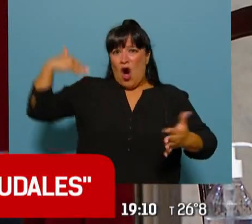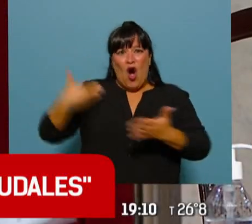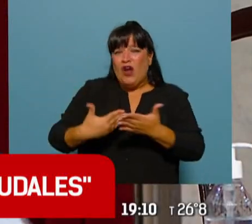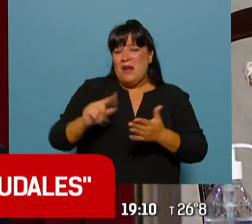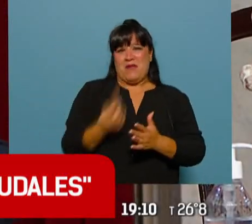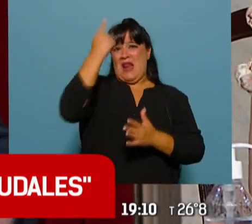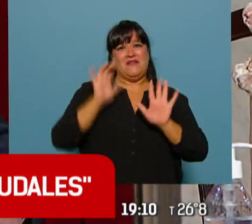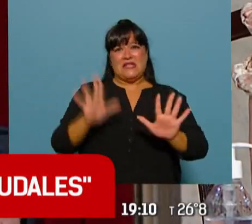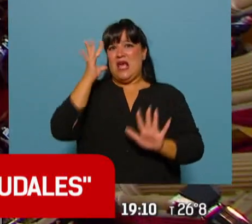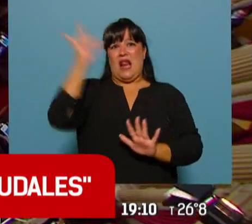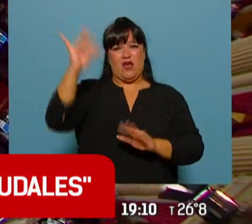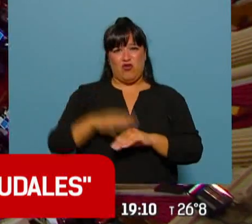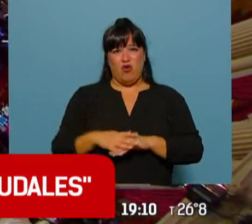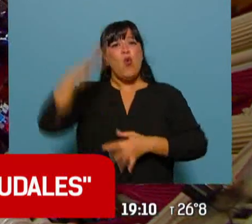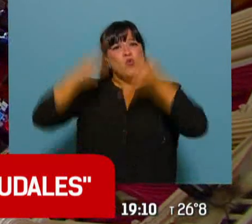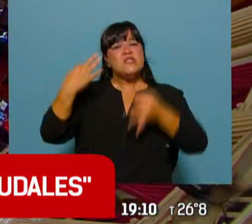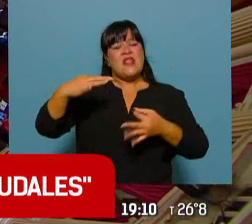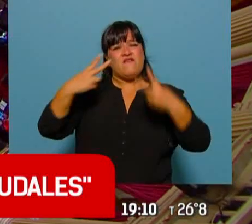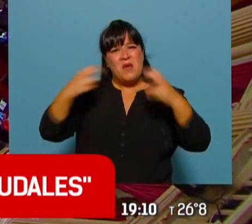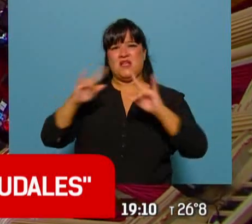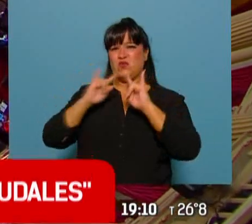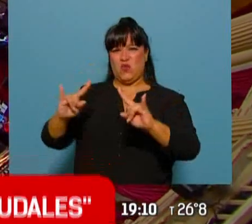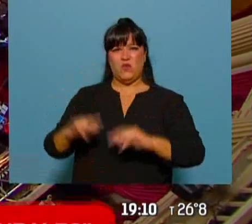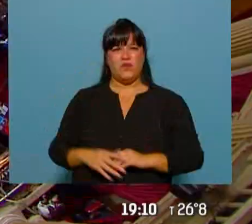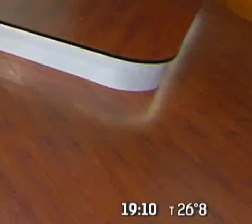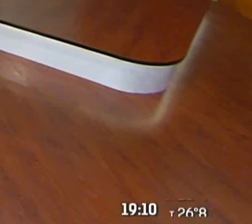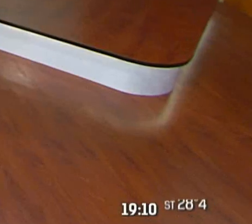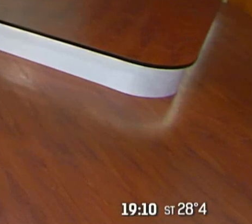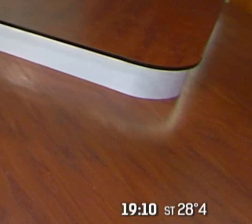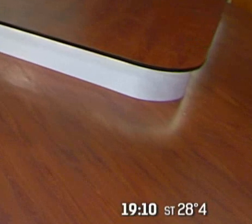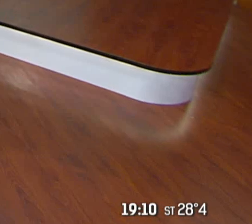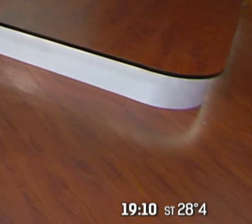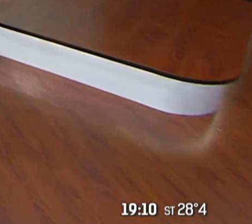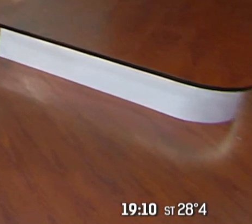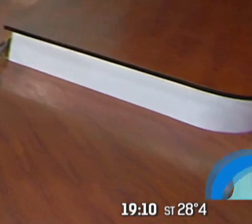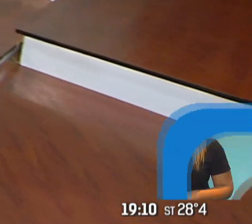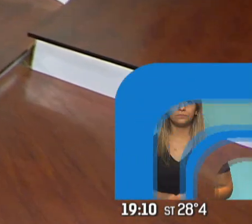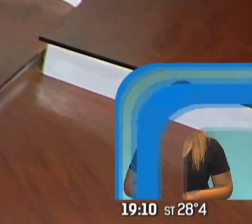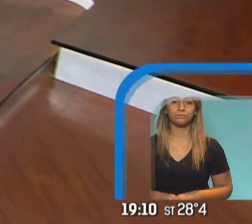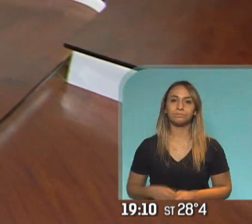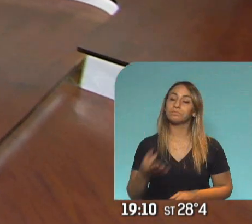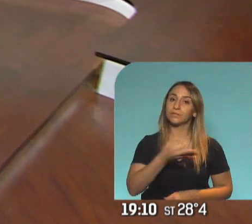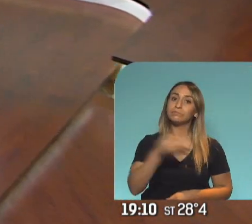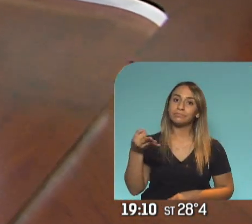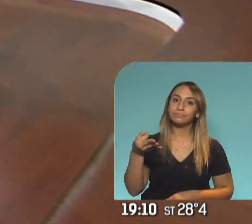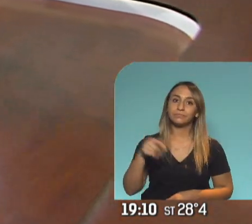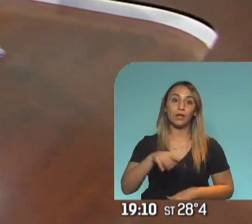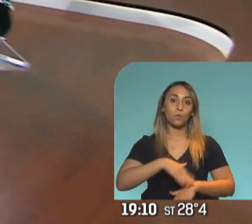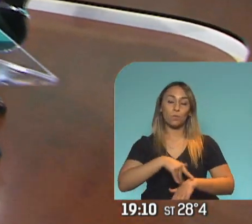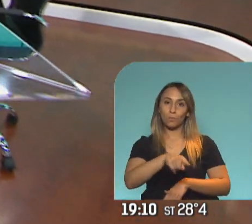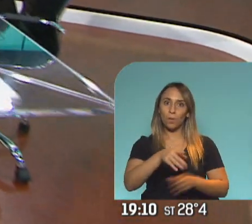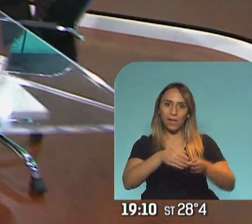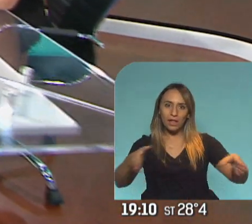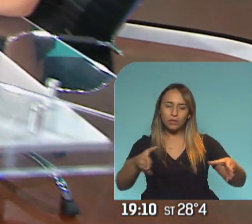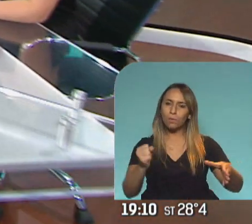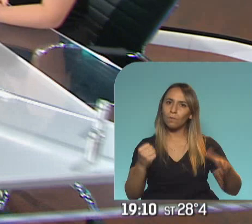recuerda. Y definitivamente fue el momento más fuerte